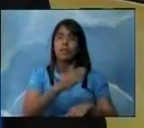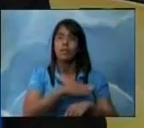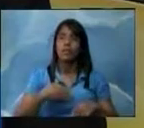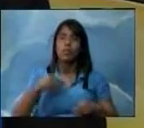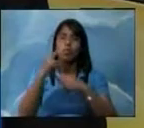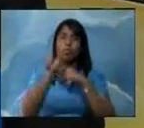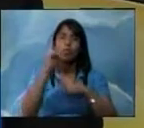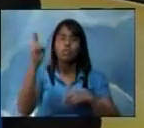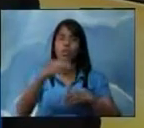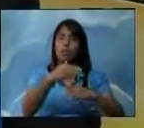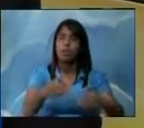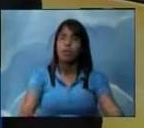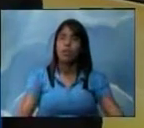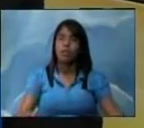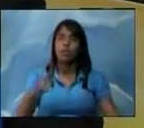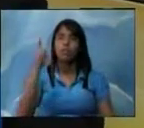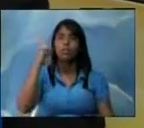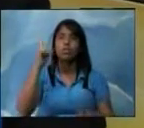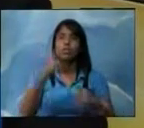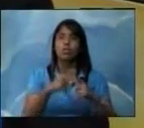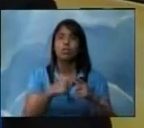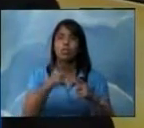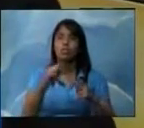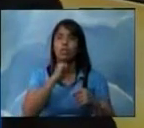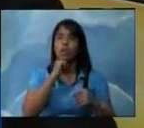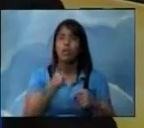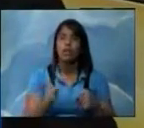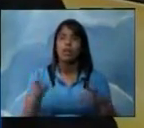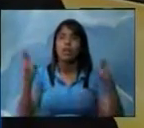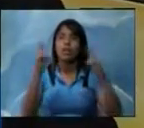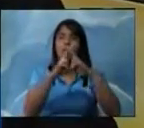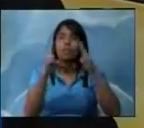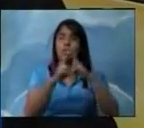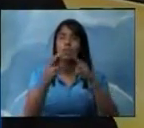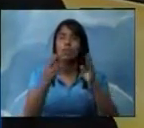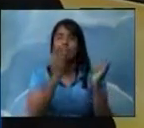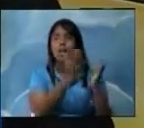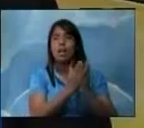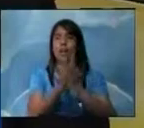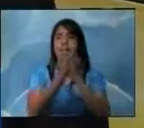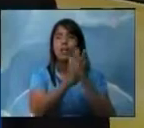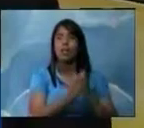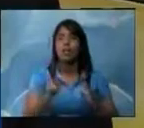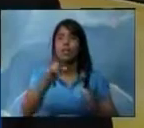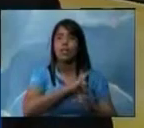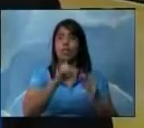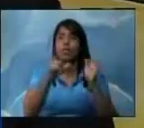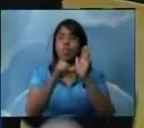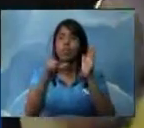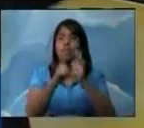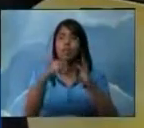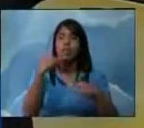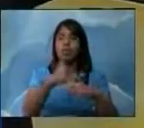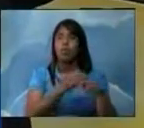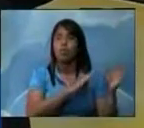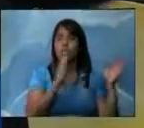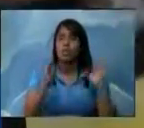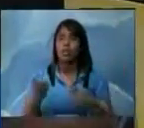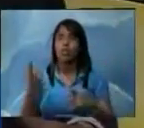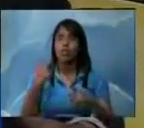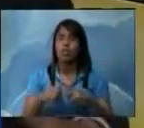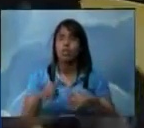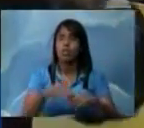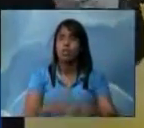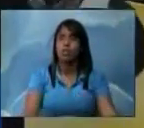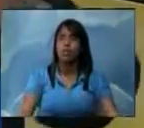usar falda. ¿Sabe qué hacían? Entonces eran reconocidas en la escuela y en los liceos como evangélicas, las demás con falda,